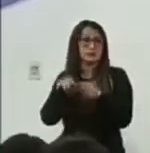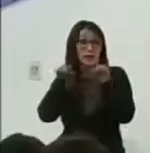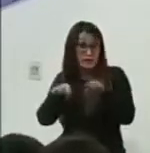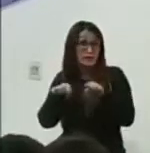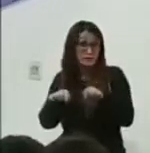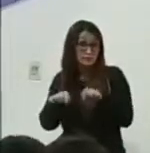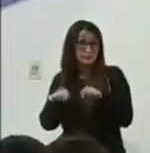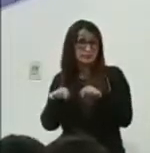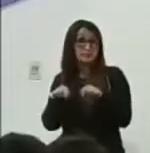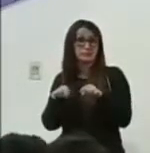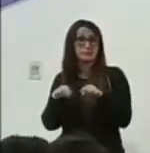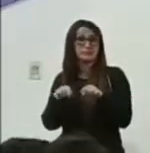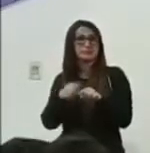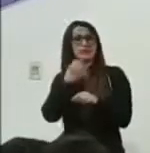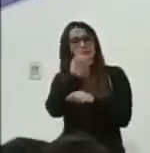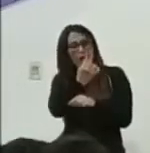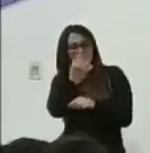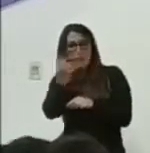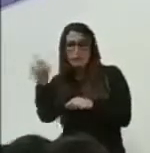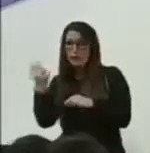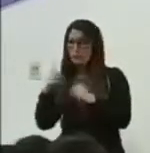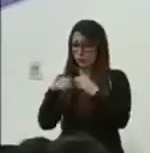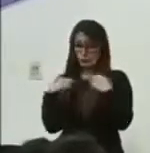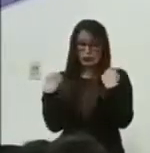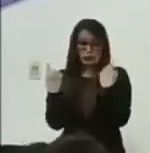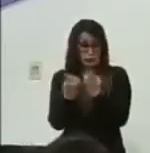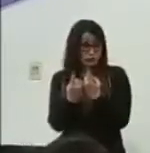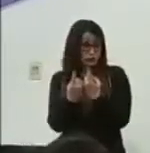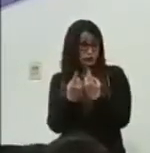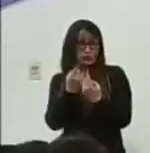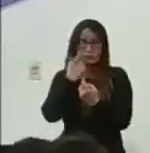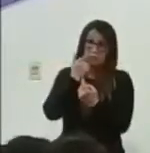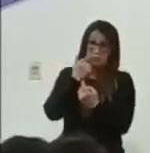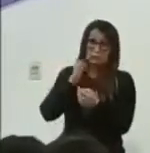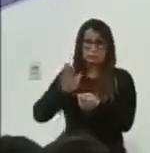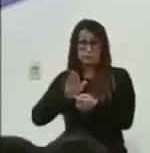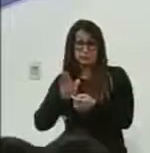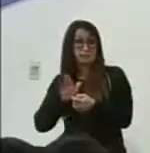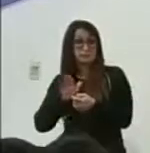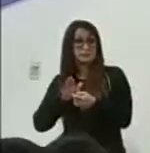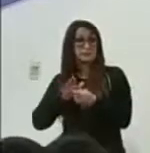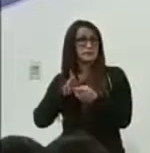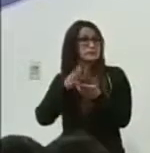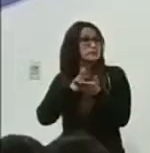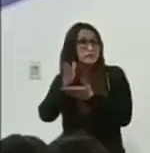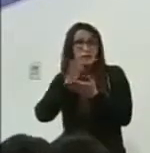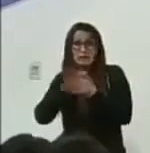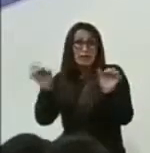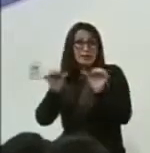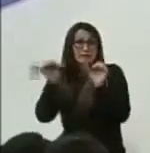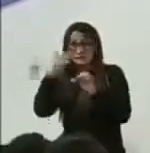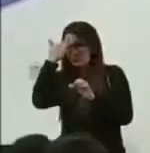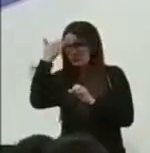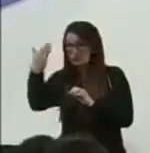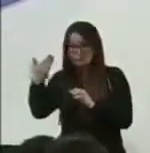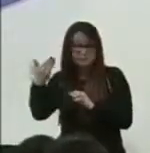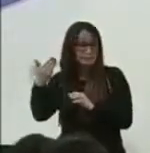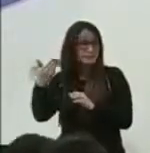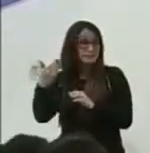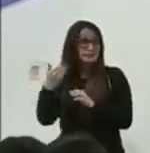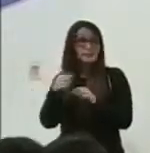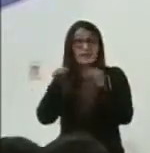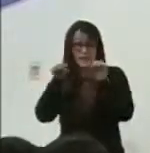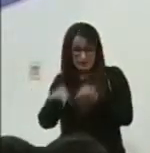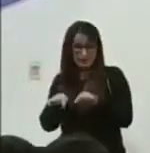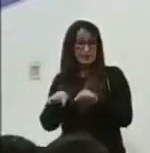Ahí, cada uno de nosotros y de nosotras está siendo Frente Amplio.